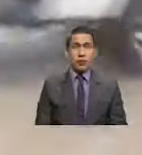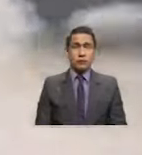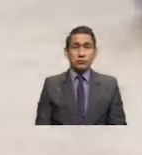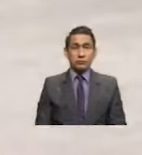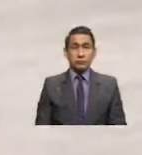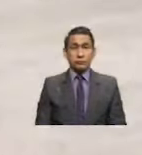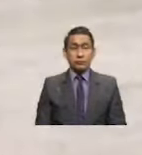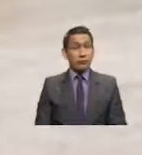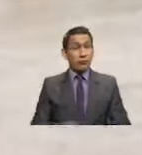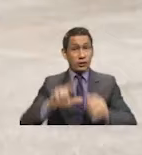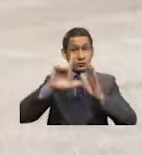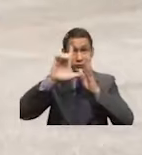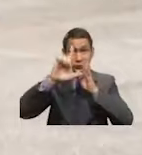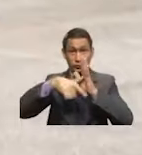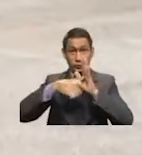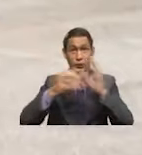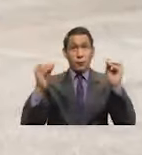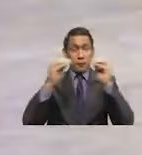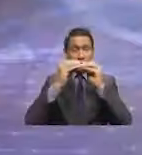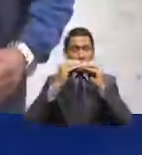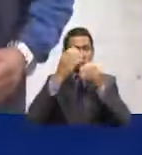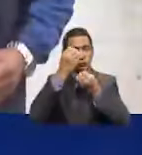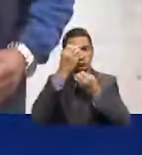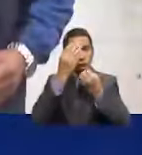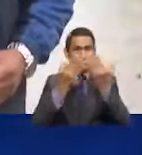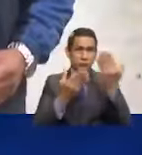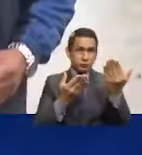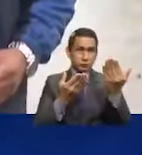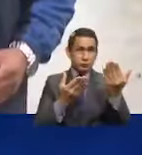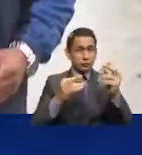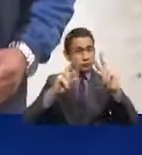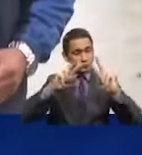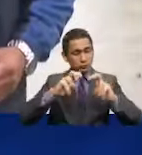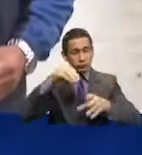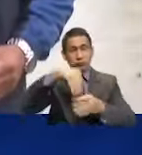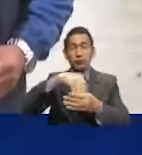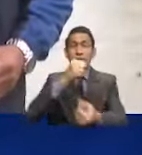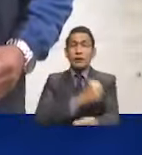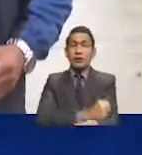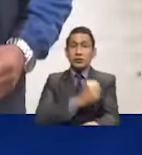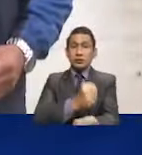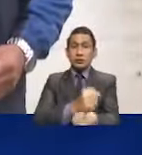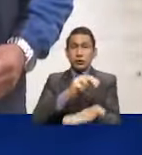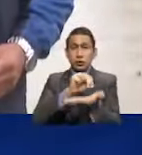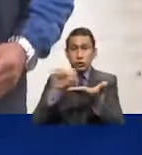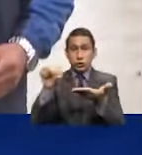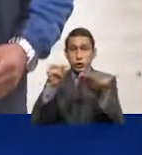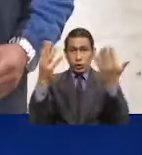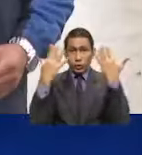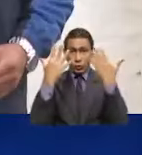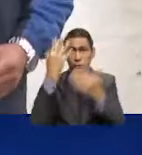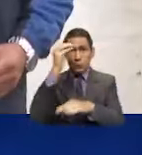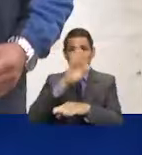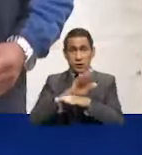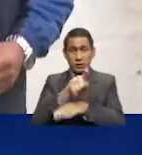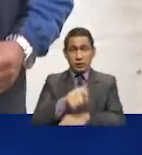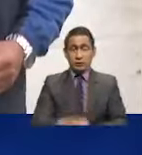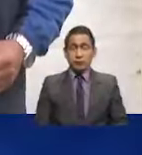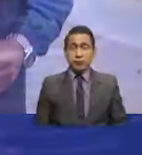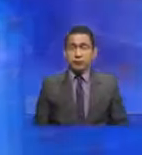En pocos minutos, más detalles sobre este operativo ejecutado en Pascuales, norte de Guayaquil. Buenas tardes.